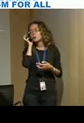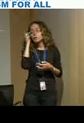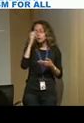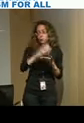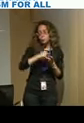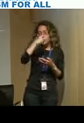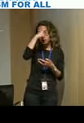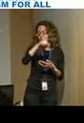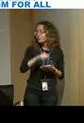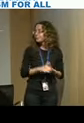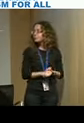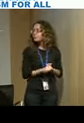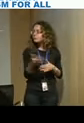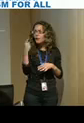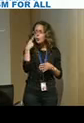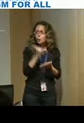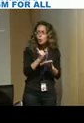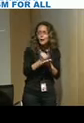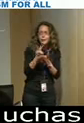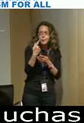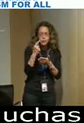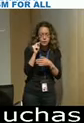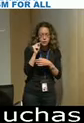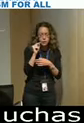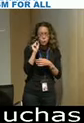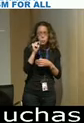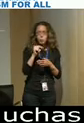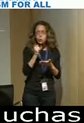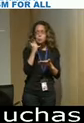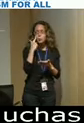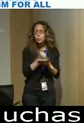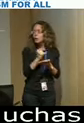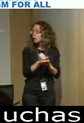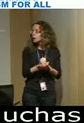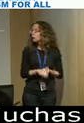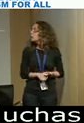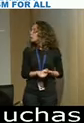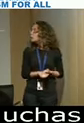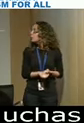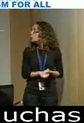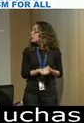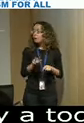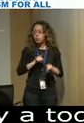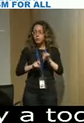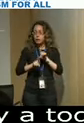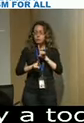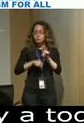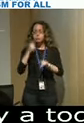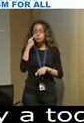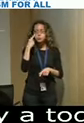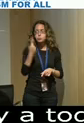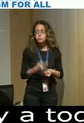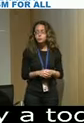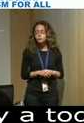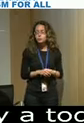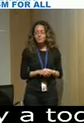segundo. Perfecto. Vale, ahí no, que va bien desde va aquí. Mejor ahí. A ver, ¿y para atrás no va? No te arriesgues.